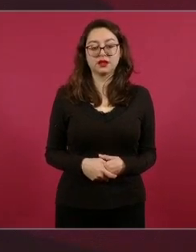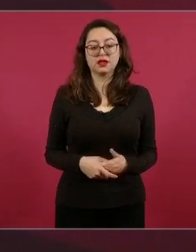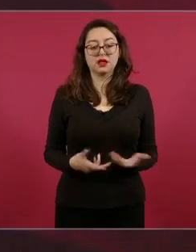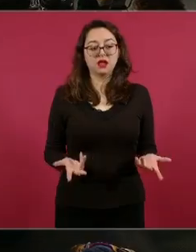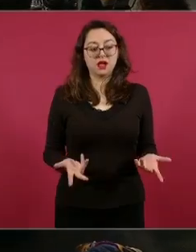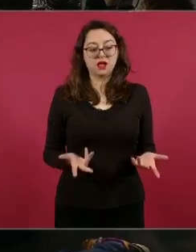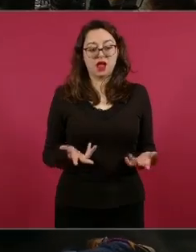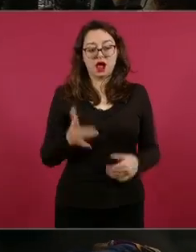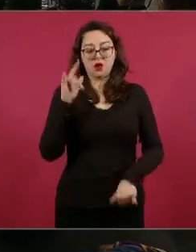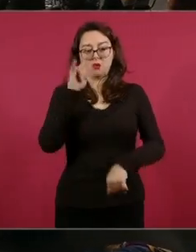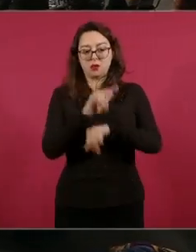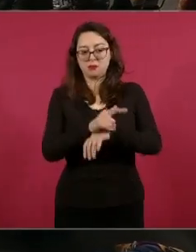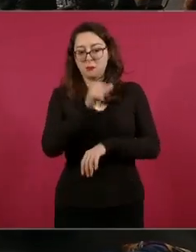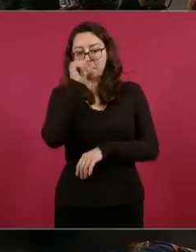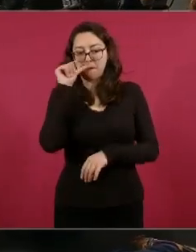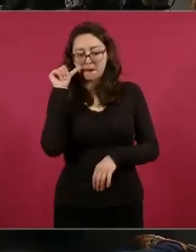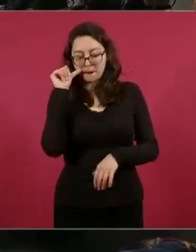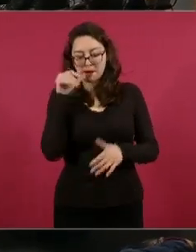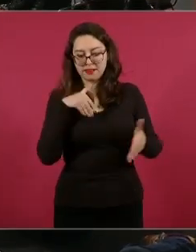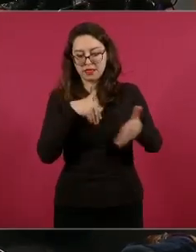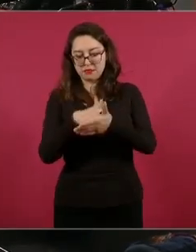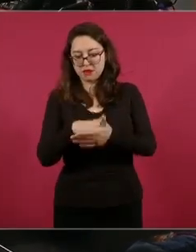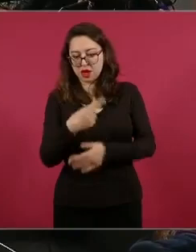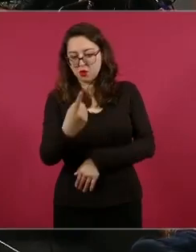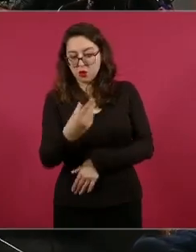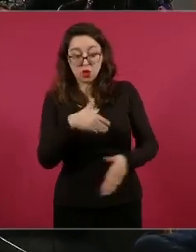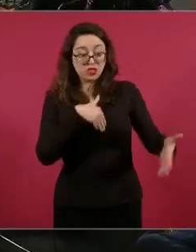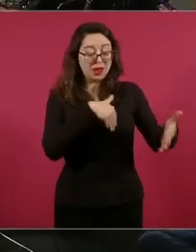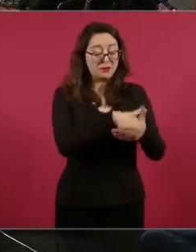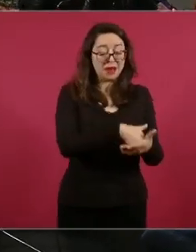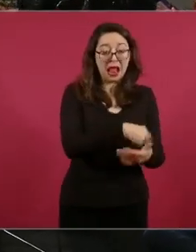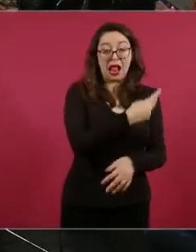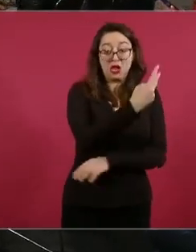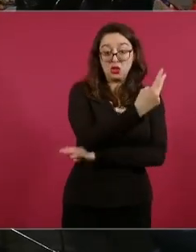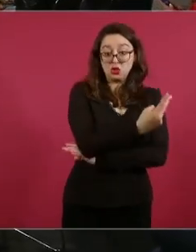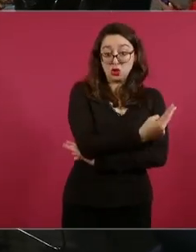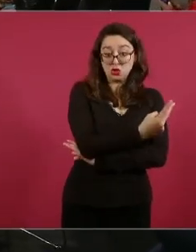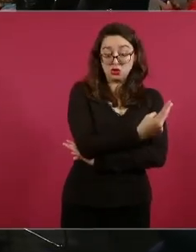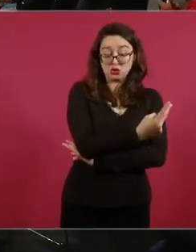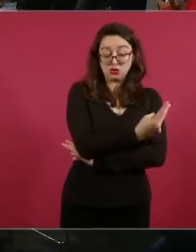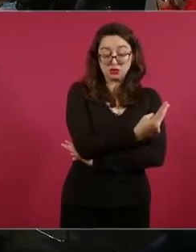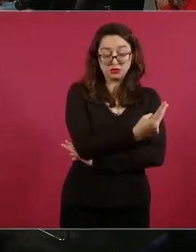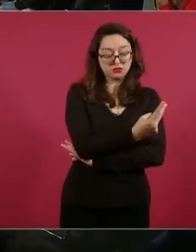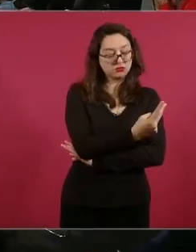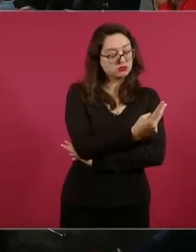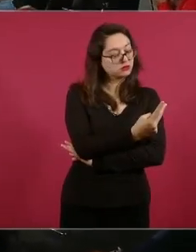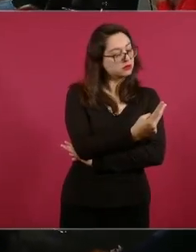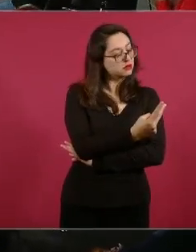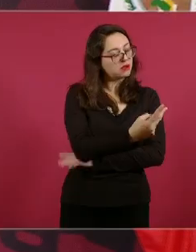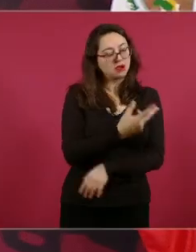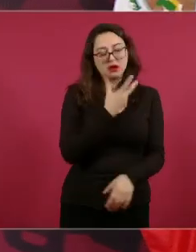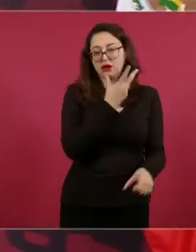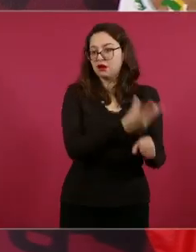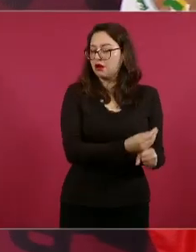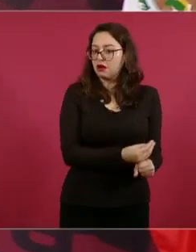La terminal 2, acabamos de concluir